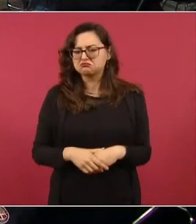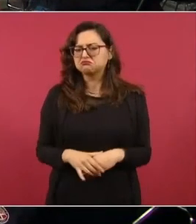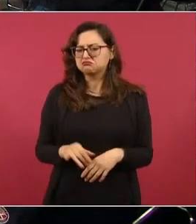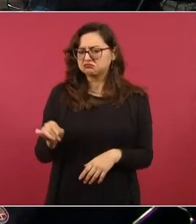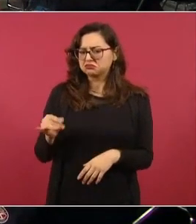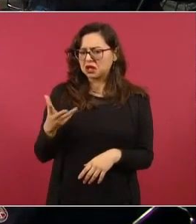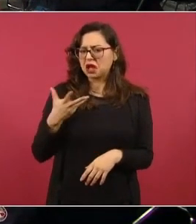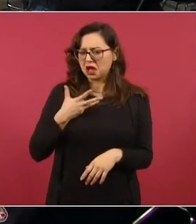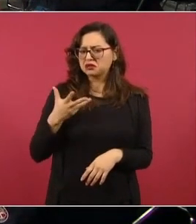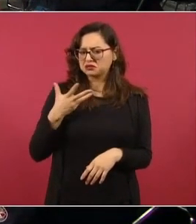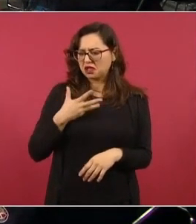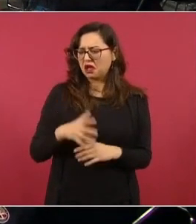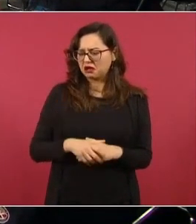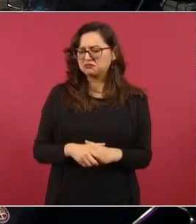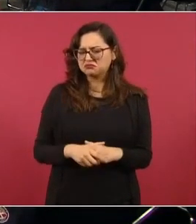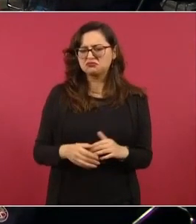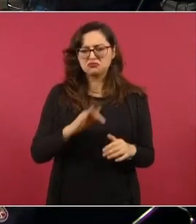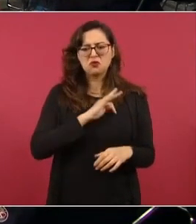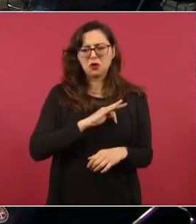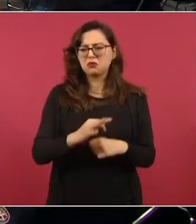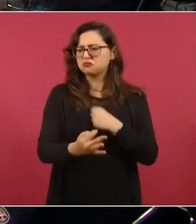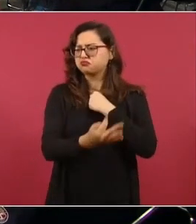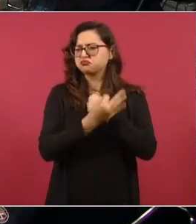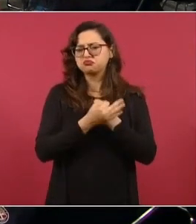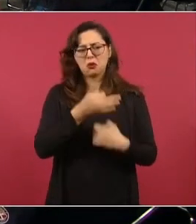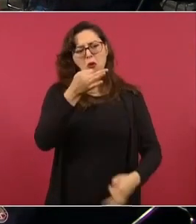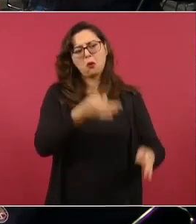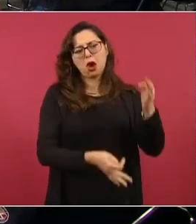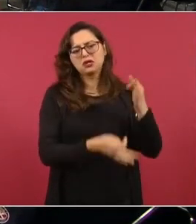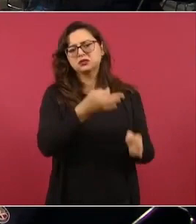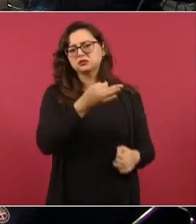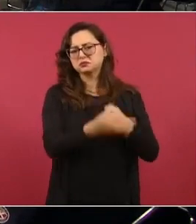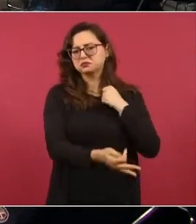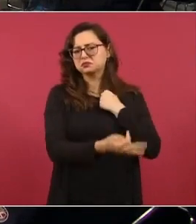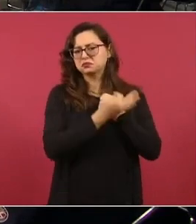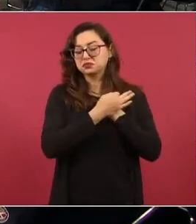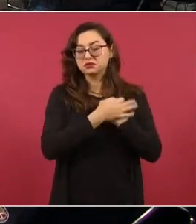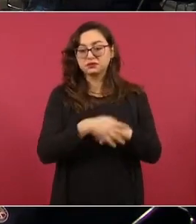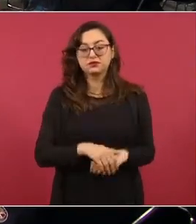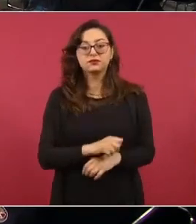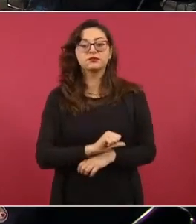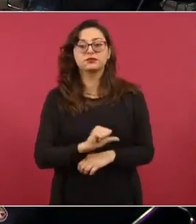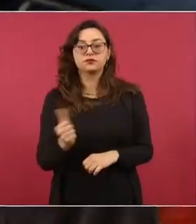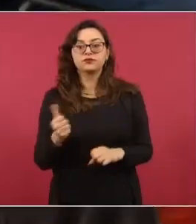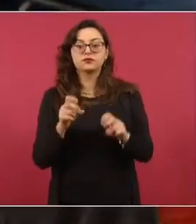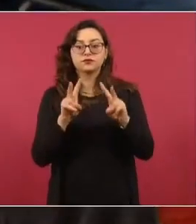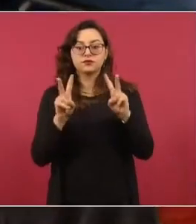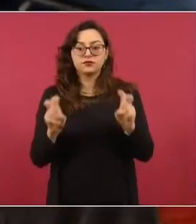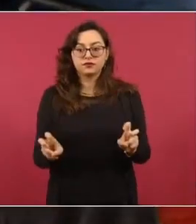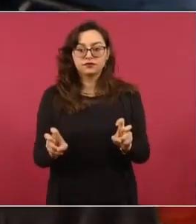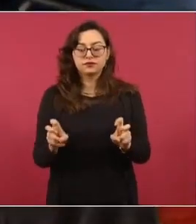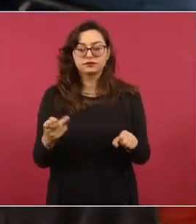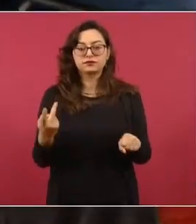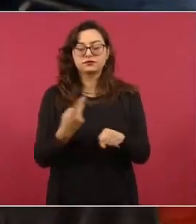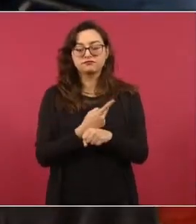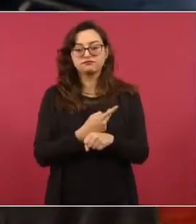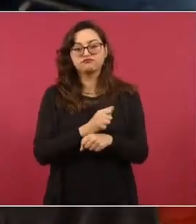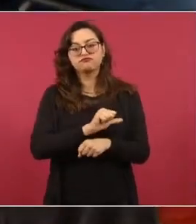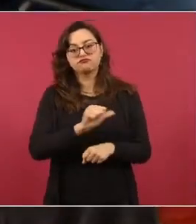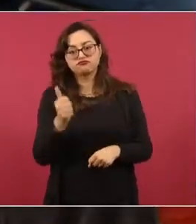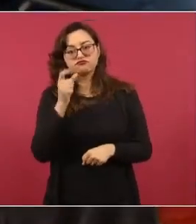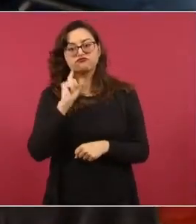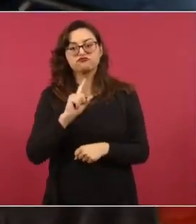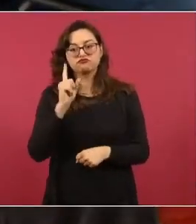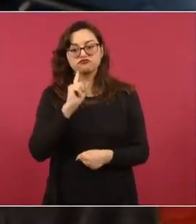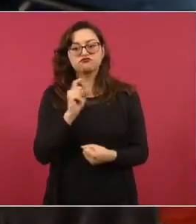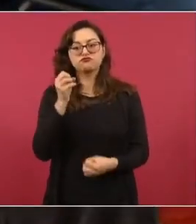amparo y lo siguen vendiendo. Otra de las importantes circunstancias es que hubo otra jueza